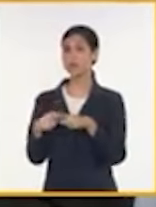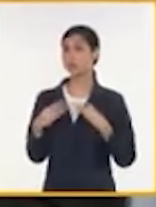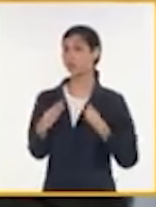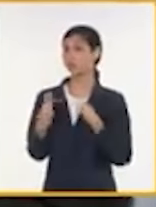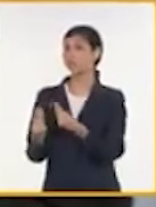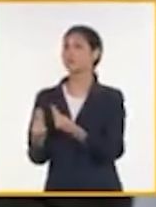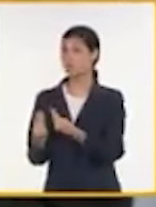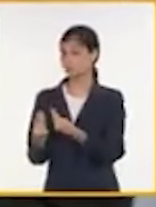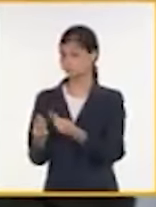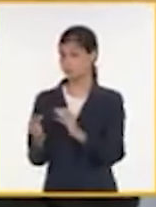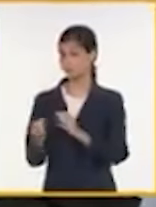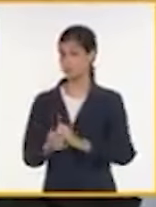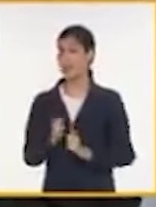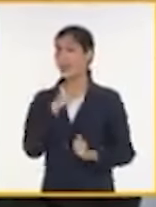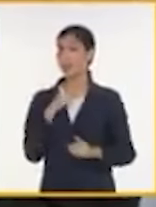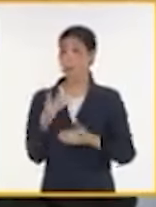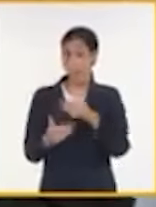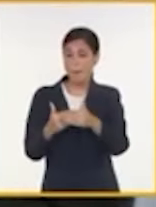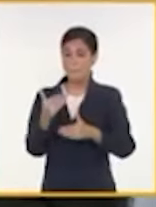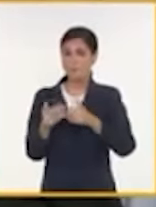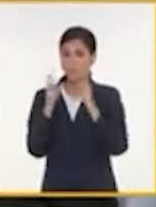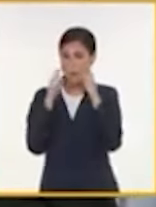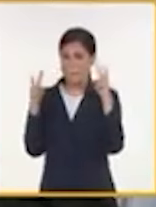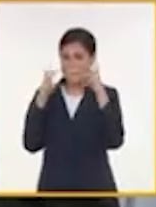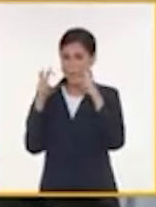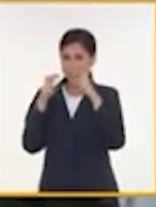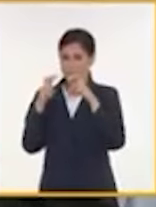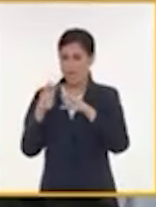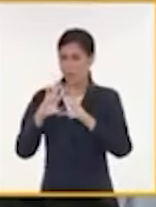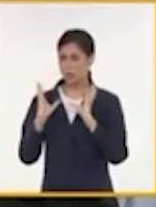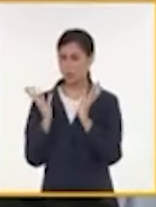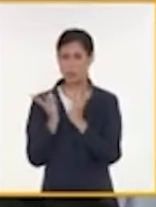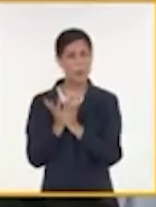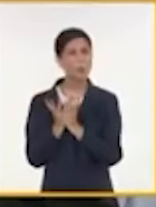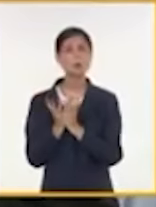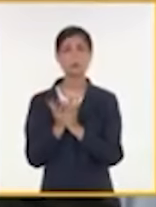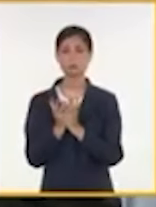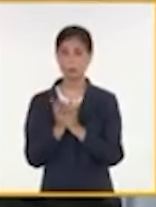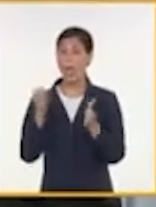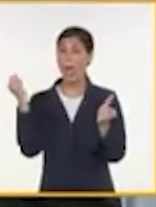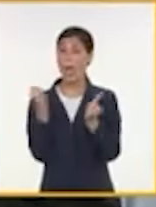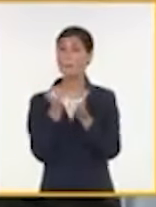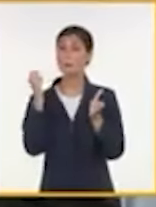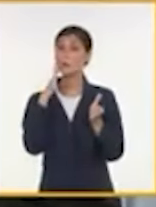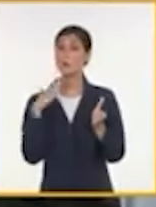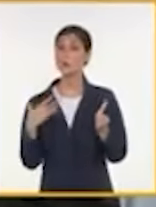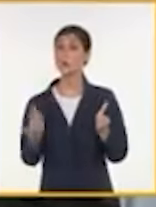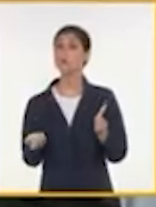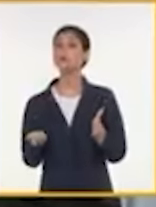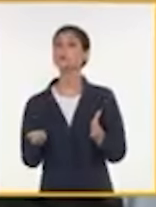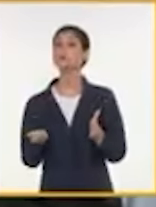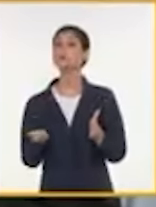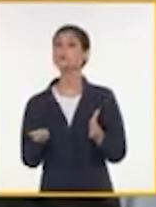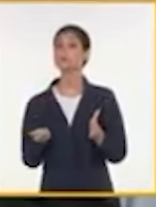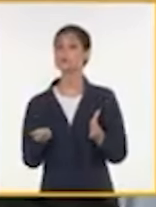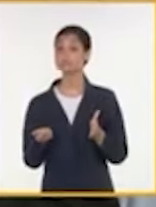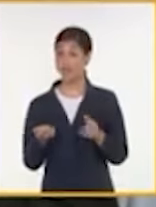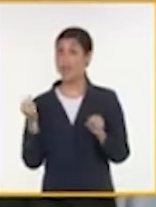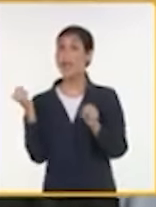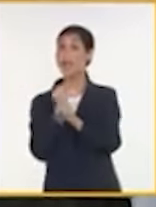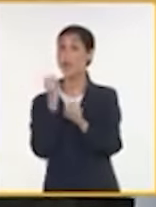proceso se comprobó y quedó fecie probado que esta En esta actividad estaba